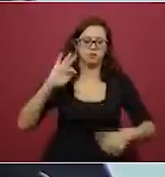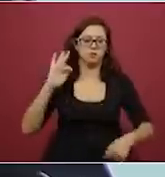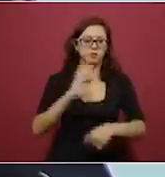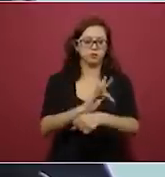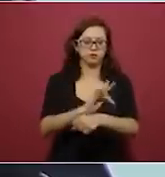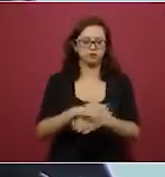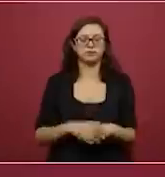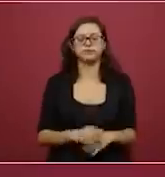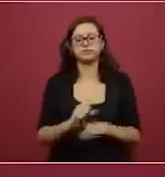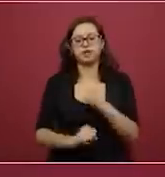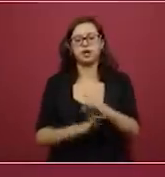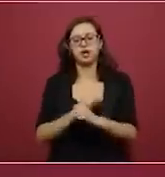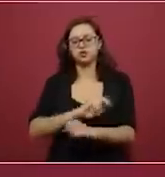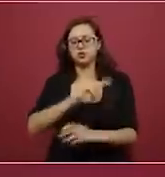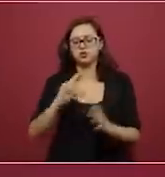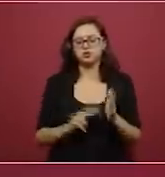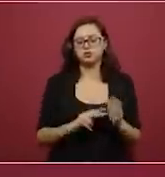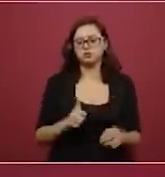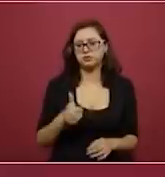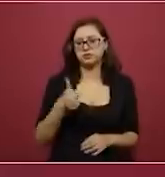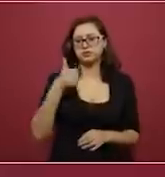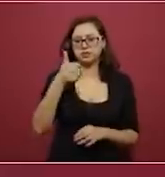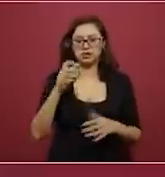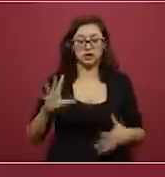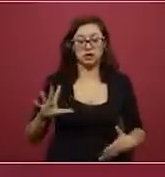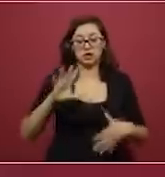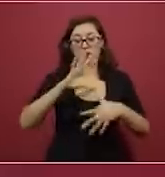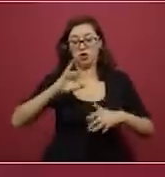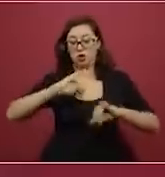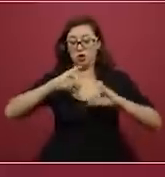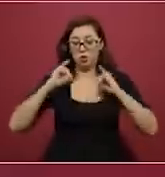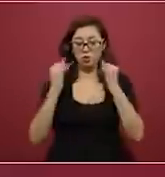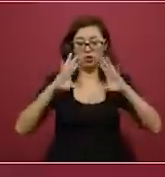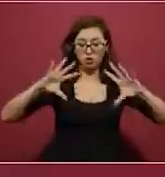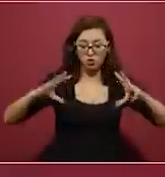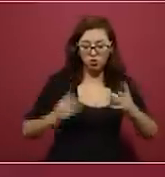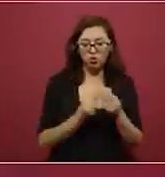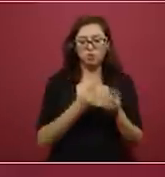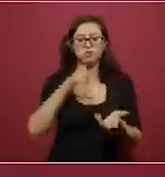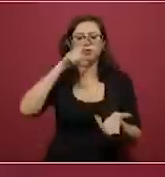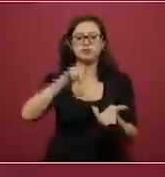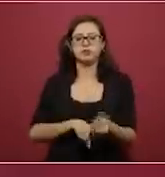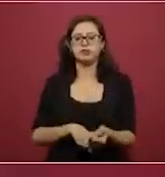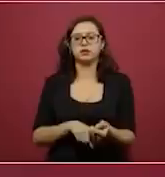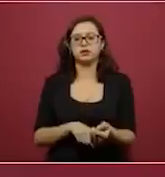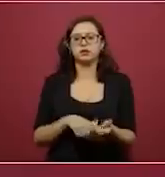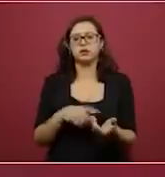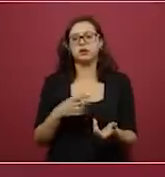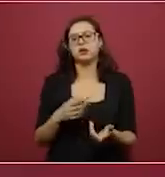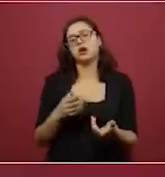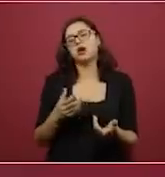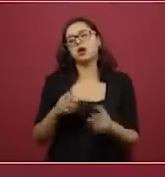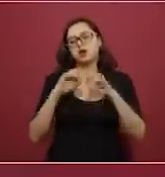2006 esta junta interamericana de defensa paso a paso a integrarse dentro de la organización de estados